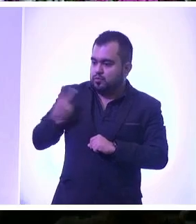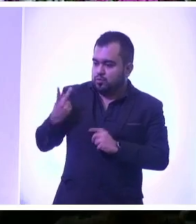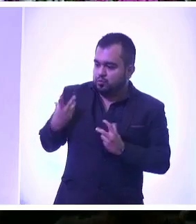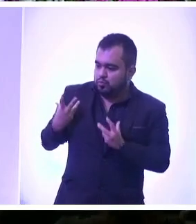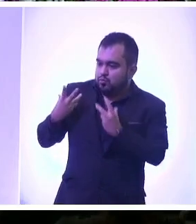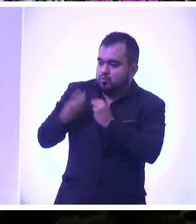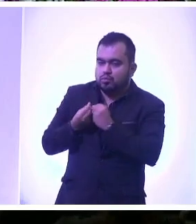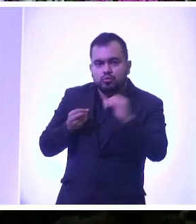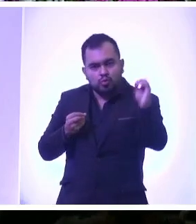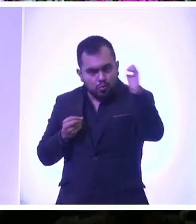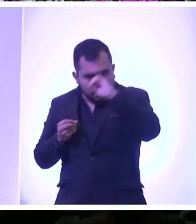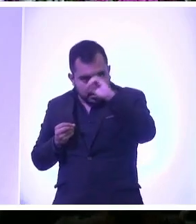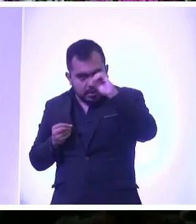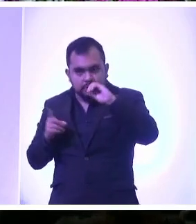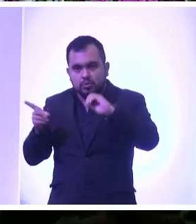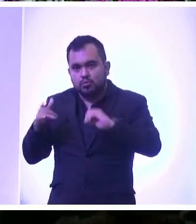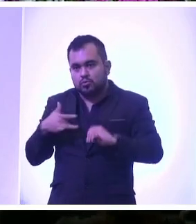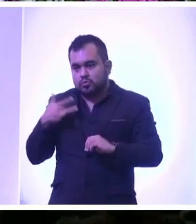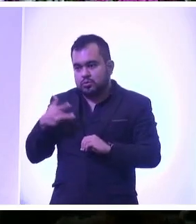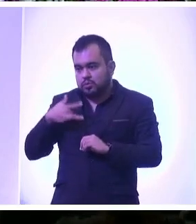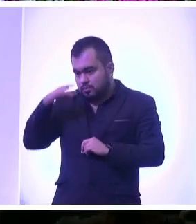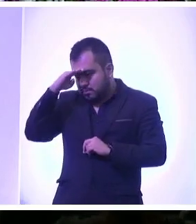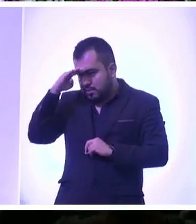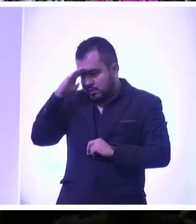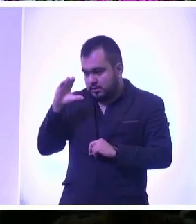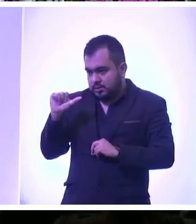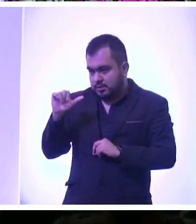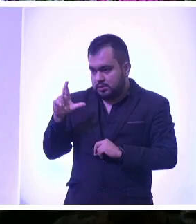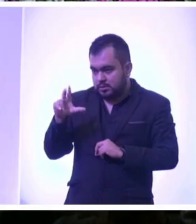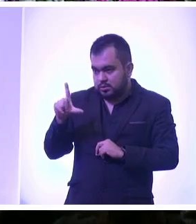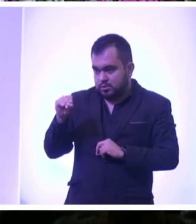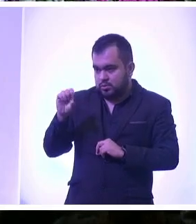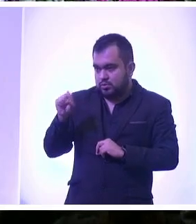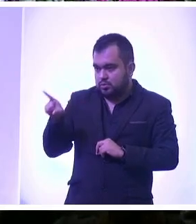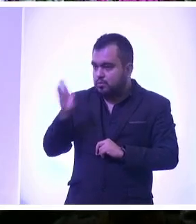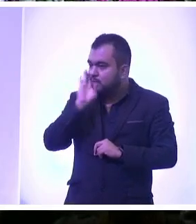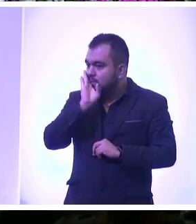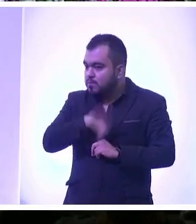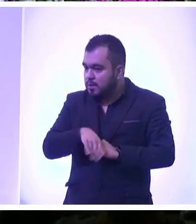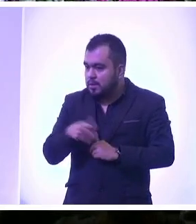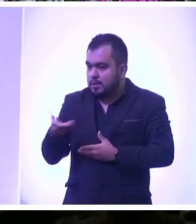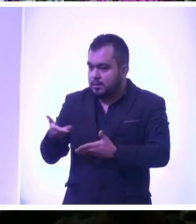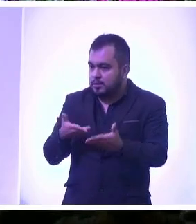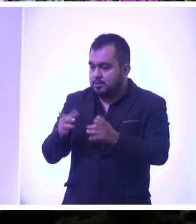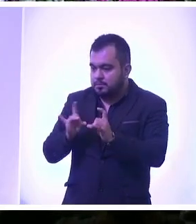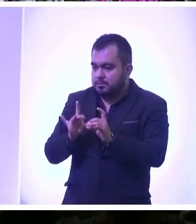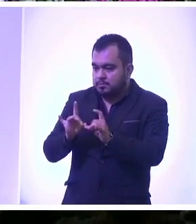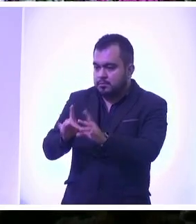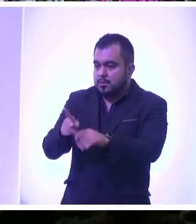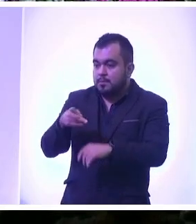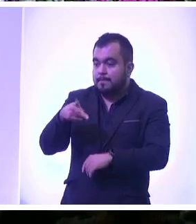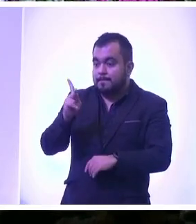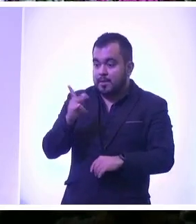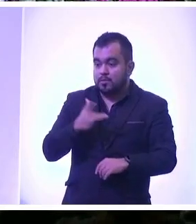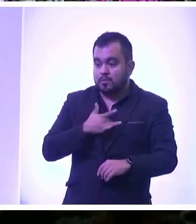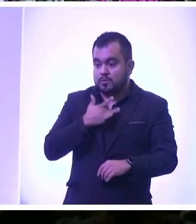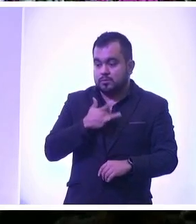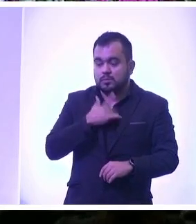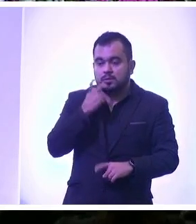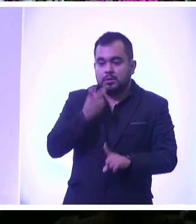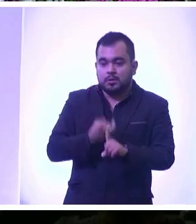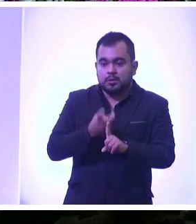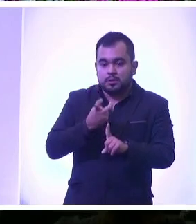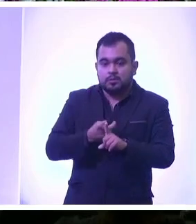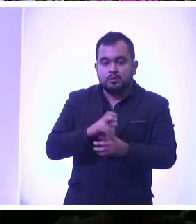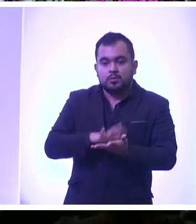parece esto a mí me parece que Carlos estás mal porque esto esto y esto okay vamos a llegar a una media y en llegar a esa media se construyen